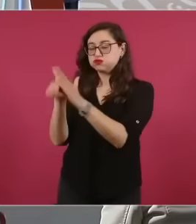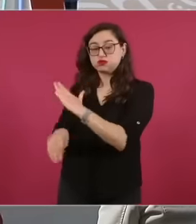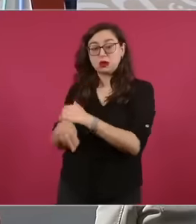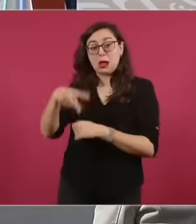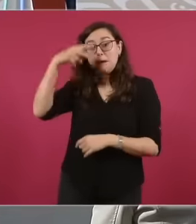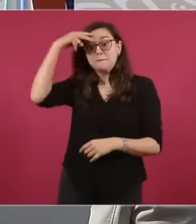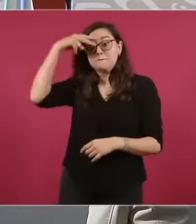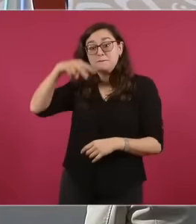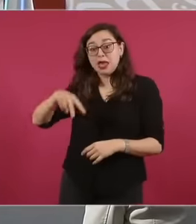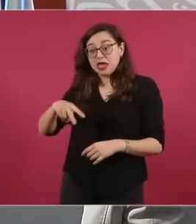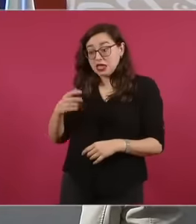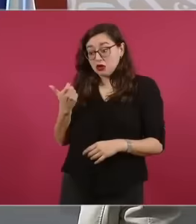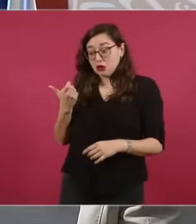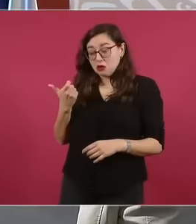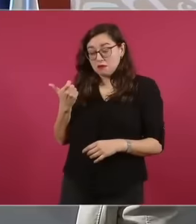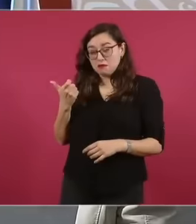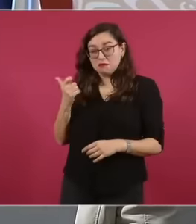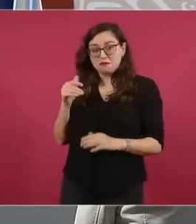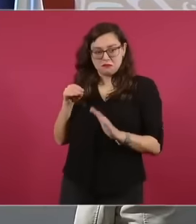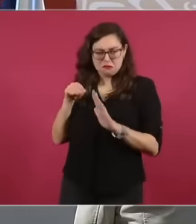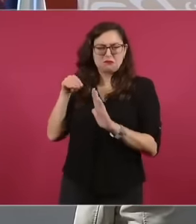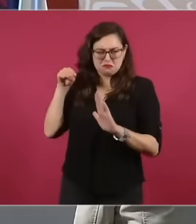Y puede,